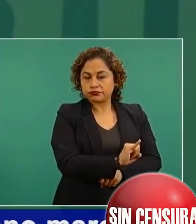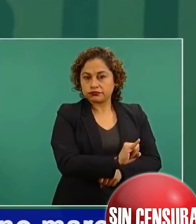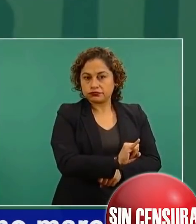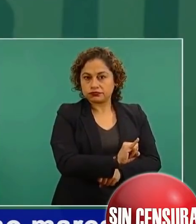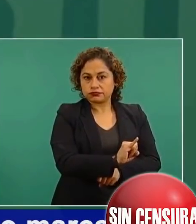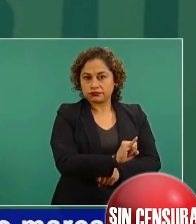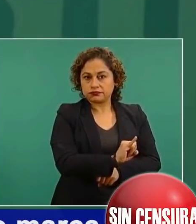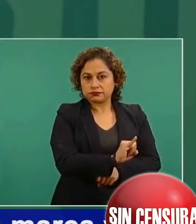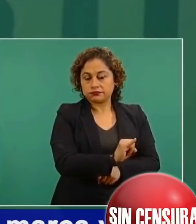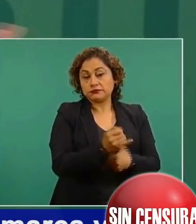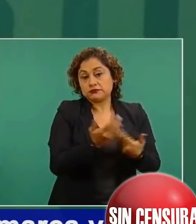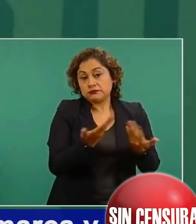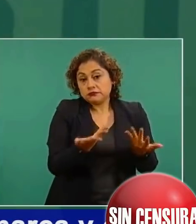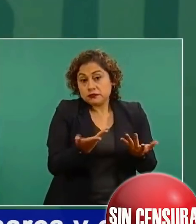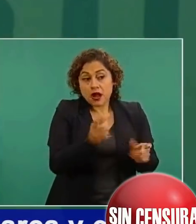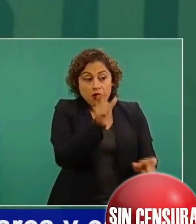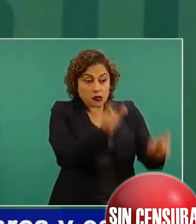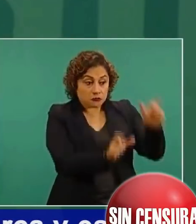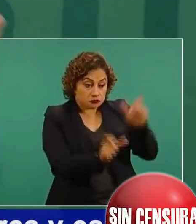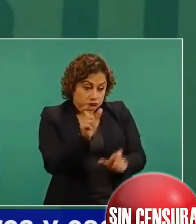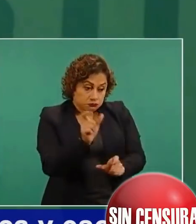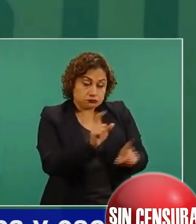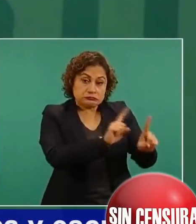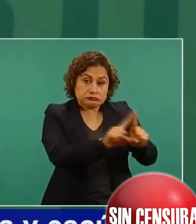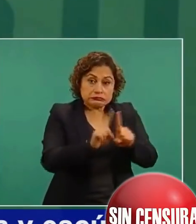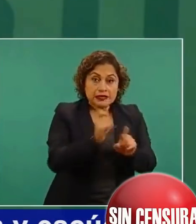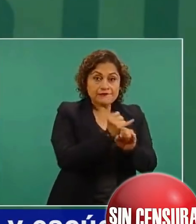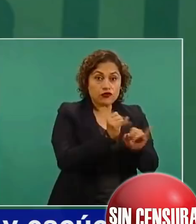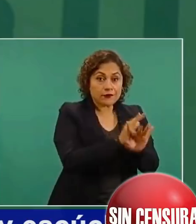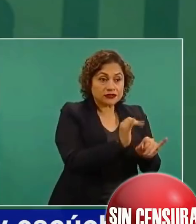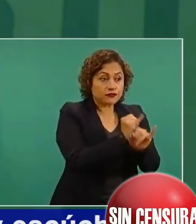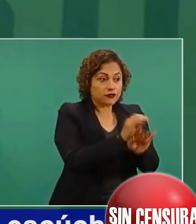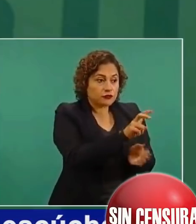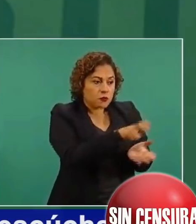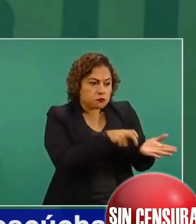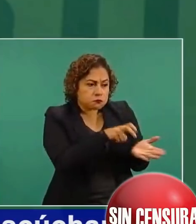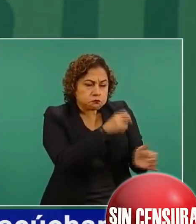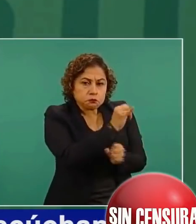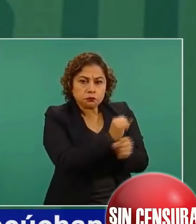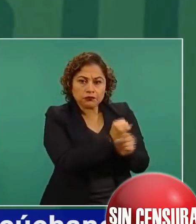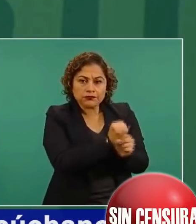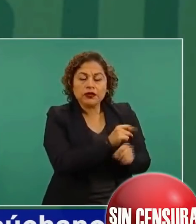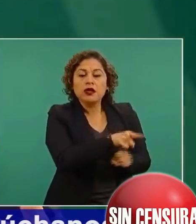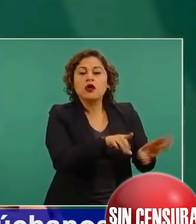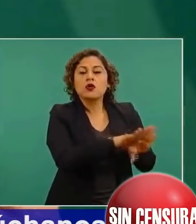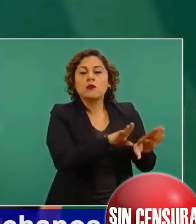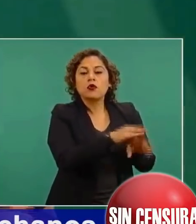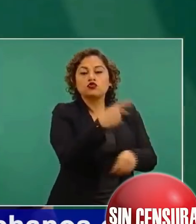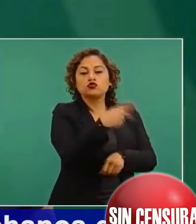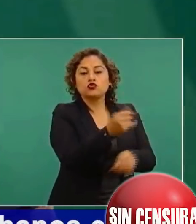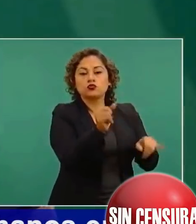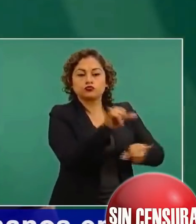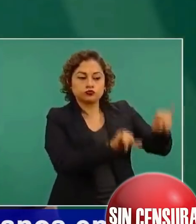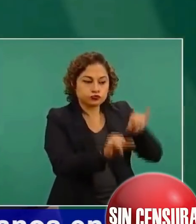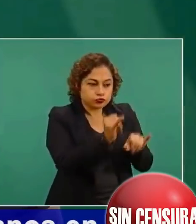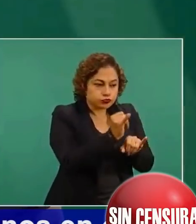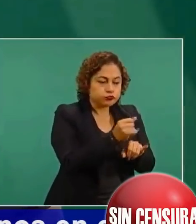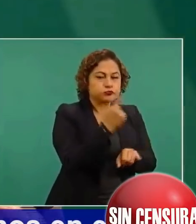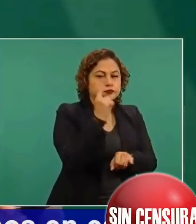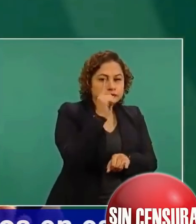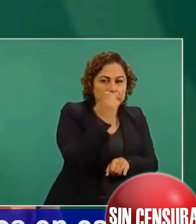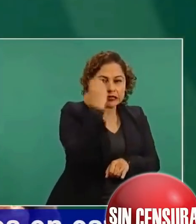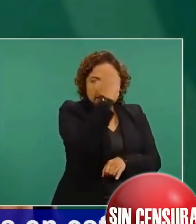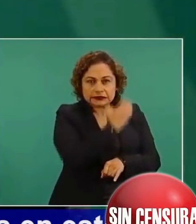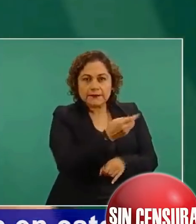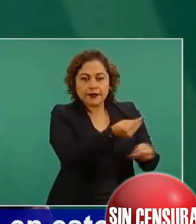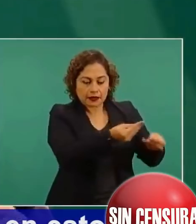definiciones de caso que son complementarias, donde hay confirmación por laboratorio, donde hay confirmación por asociación epidemiológica.